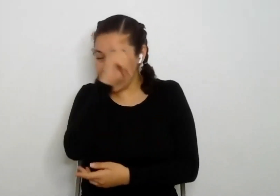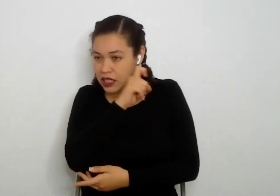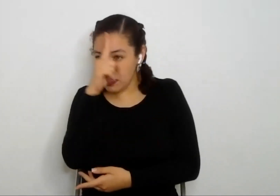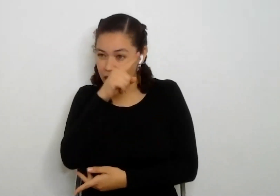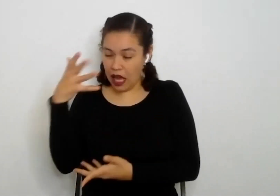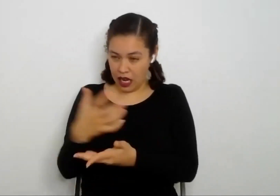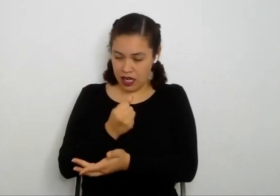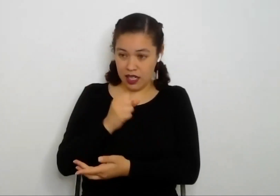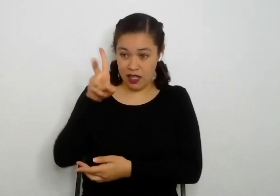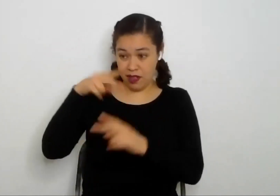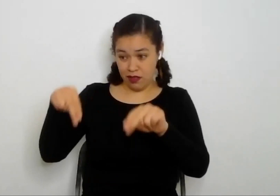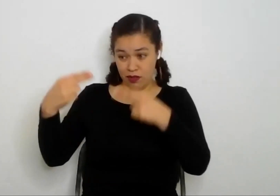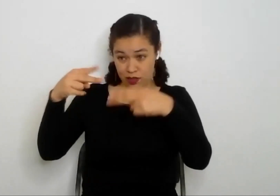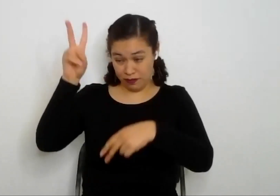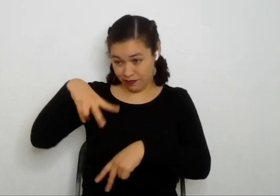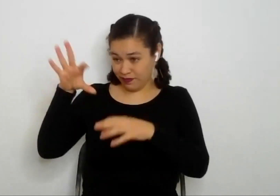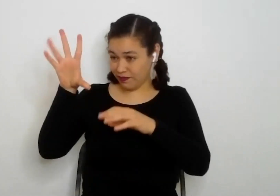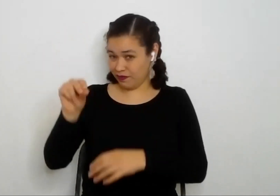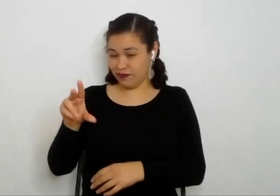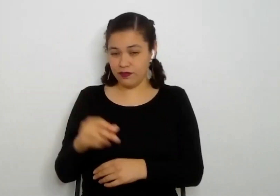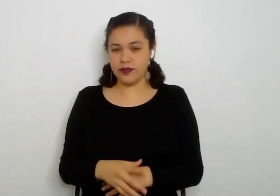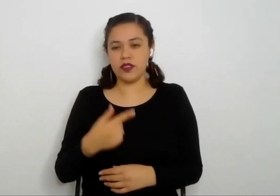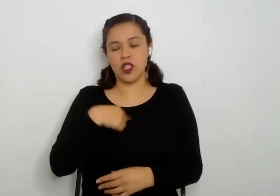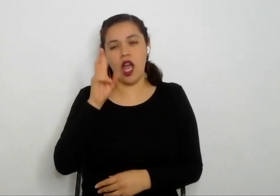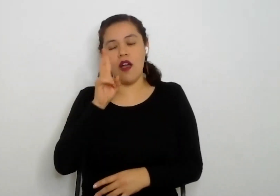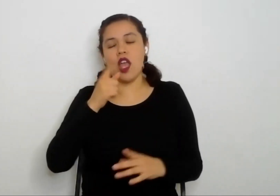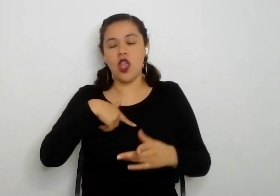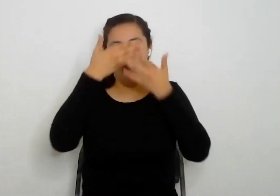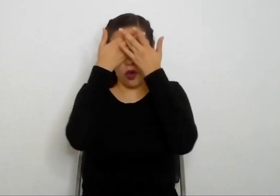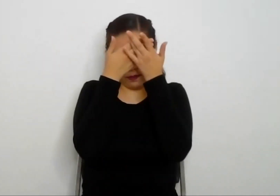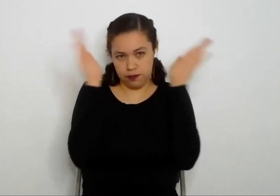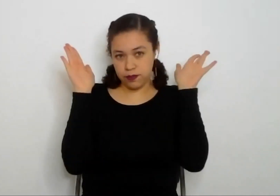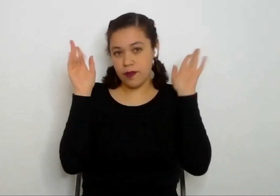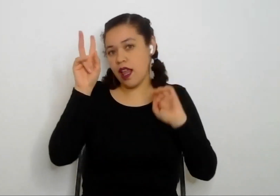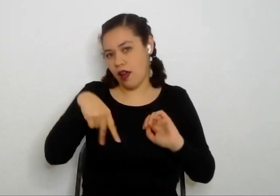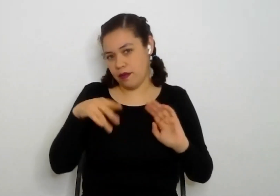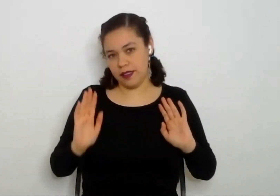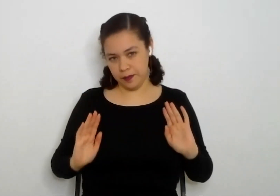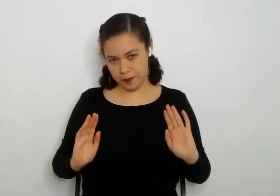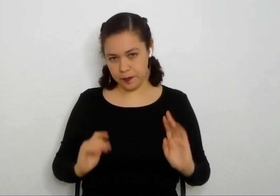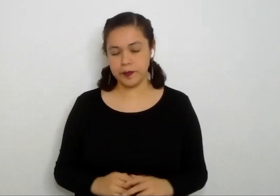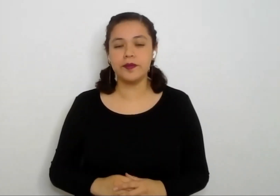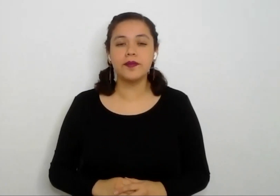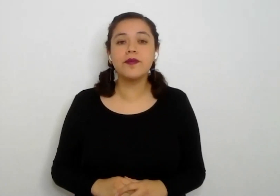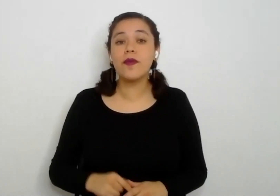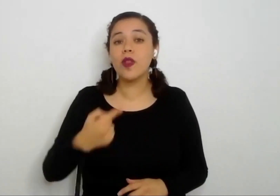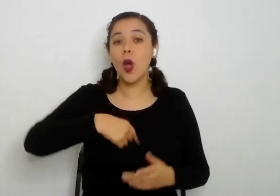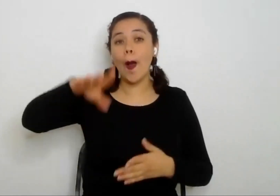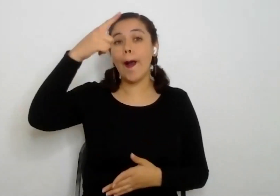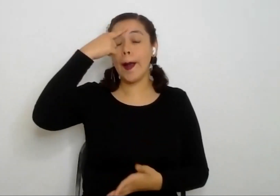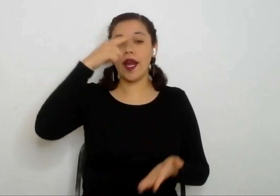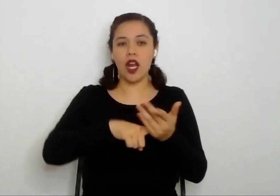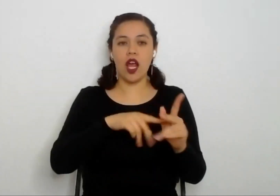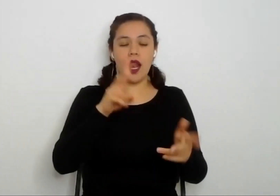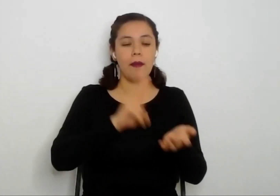Entonces, yo lo veo así. Ahora, yo soy alguien que tiene mucha conciencia de eso. Lo que creo es que es ponerle un piso al